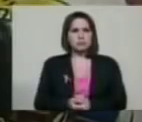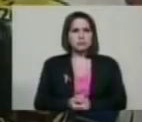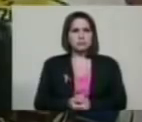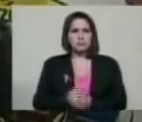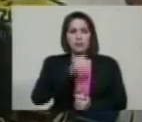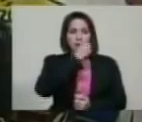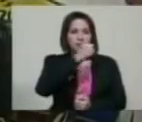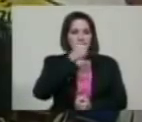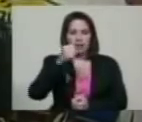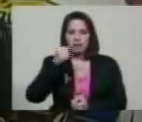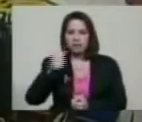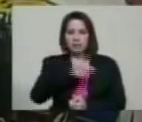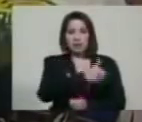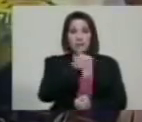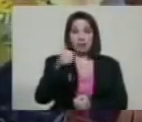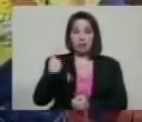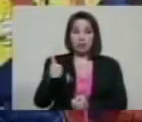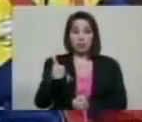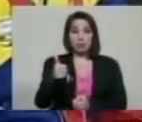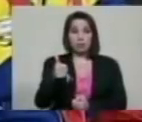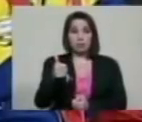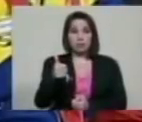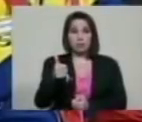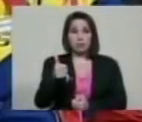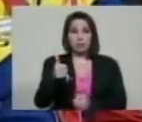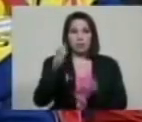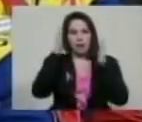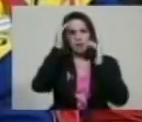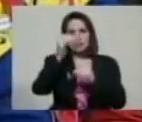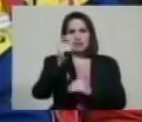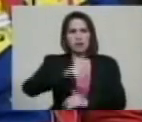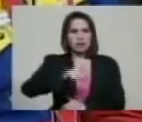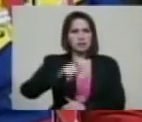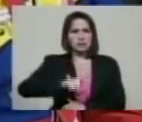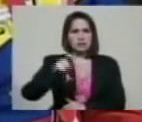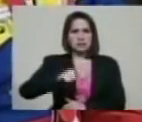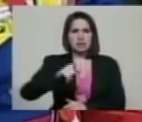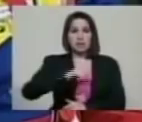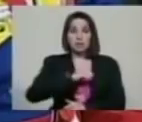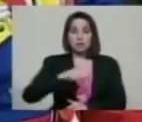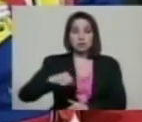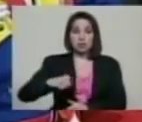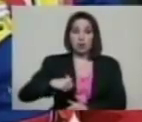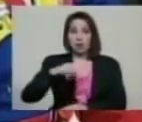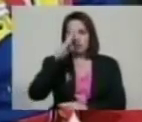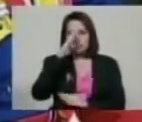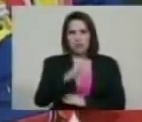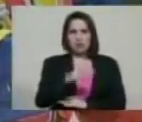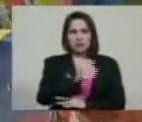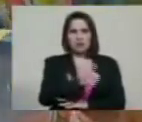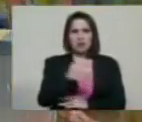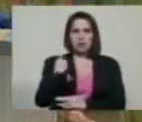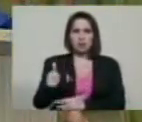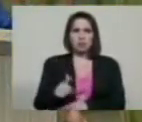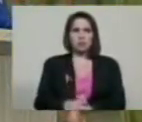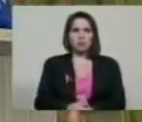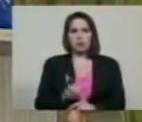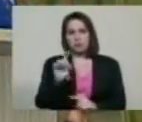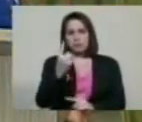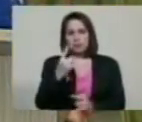entreviste a todos nuestros atletas para nosotros atender necesidades personales directas que tiene cada uno de ellos. Es lo